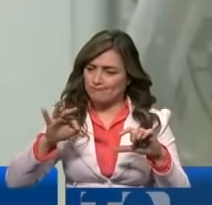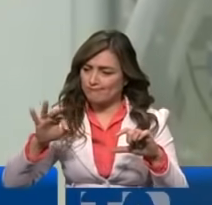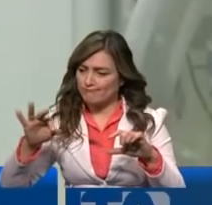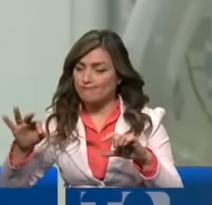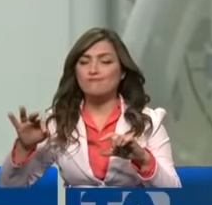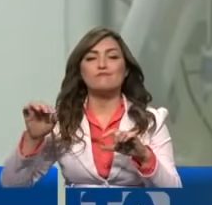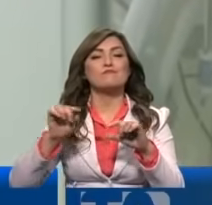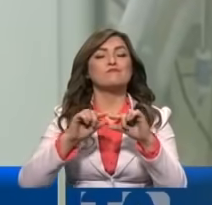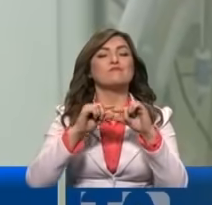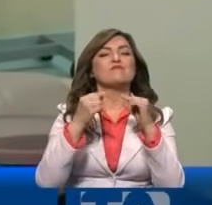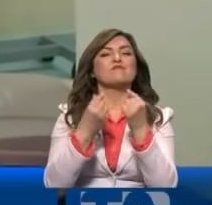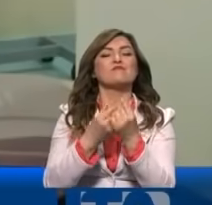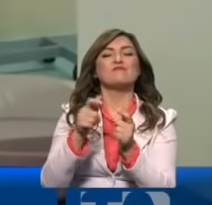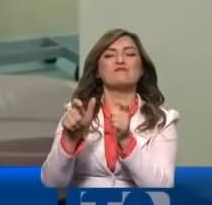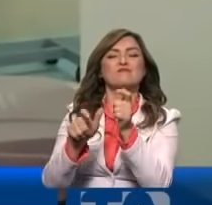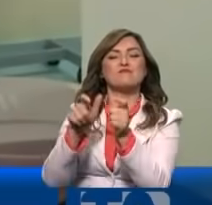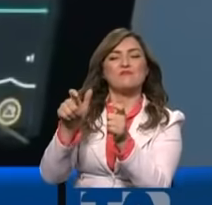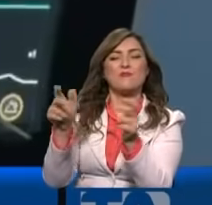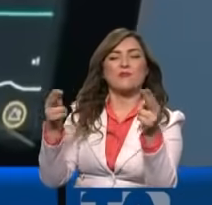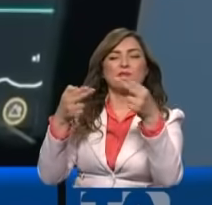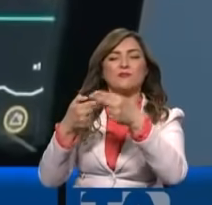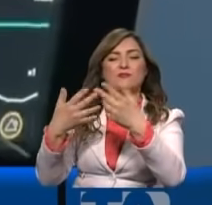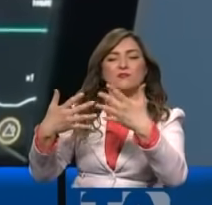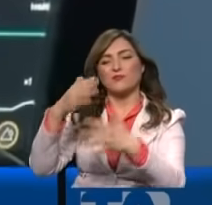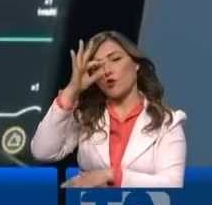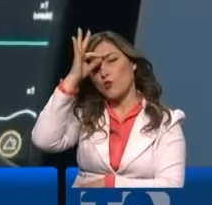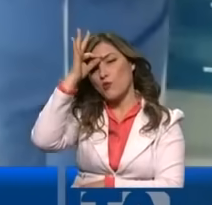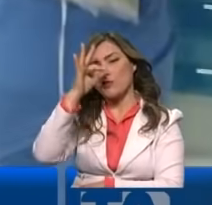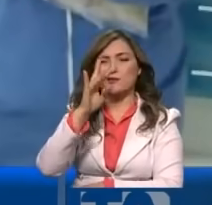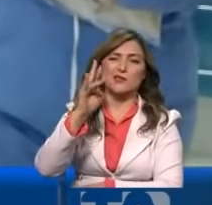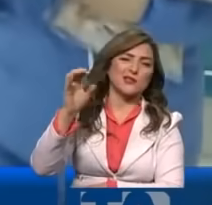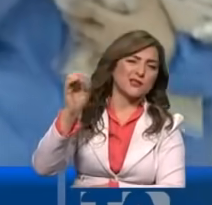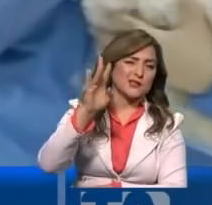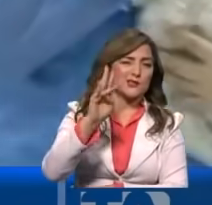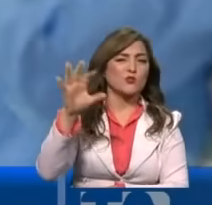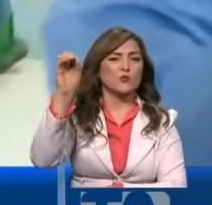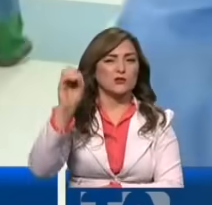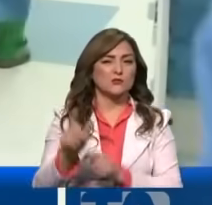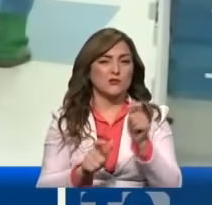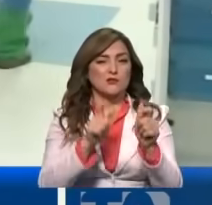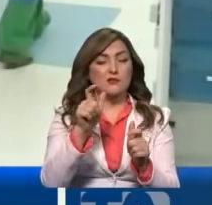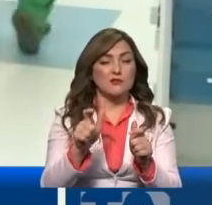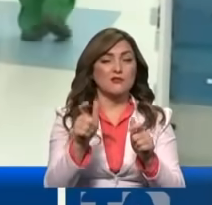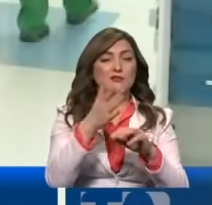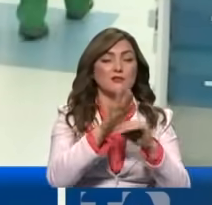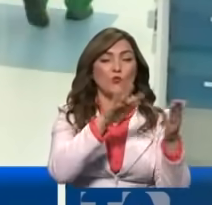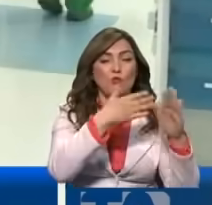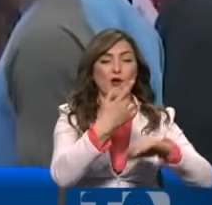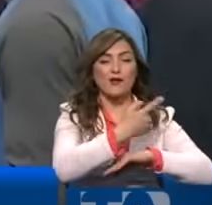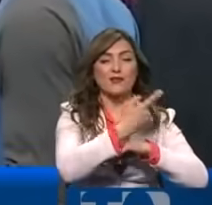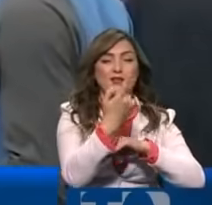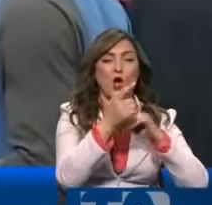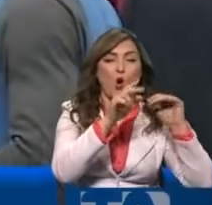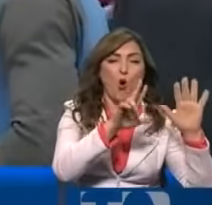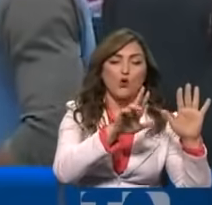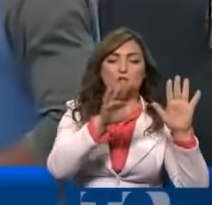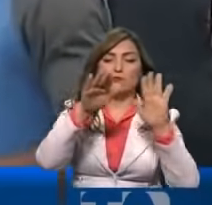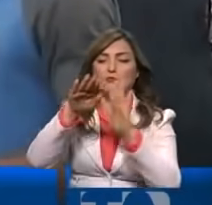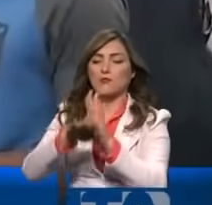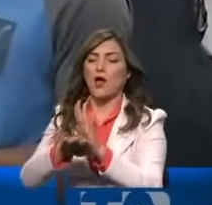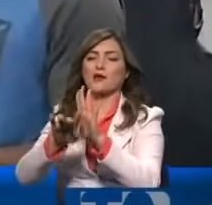intensivos mantienen una ocupación de entre el 70 y el 75% y la mortalidad bajó de 8 a 6 decesos diarios en